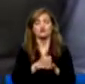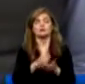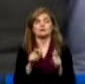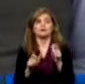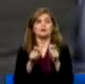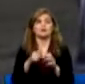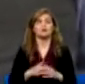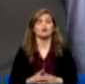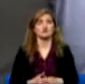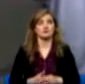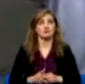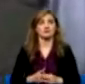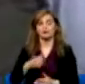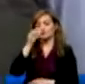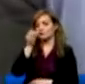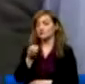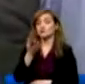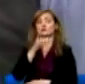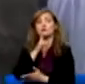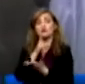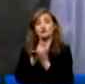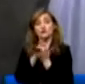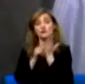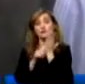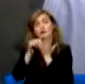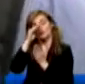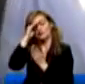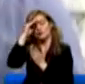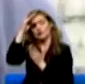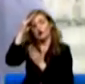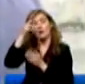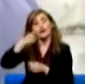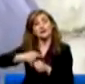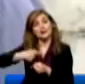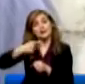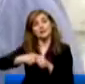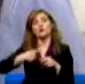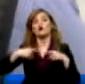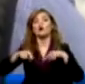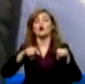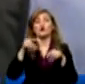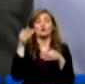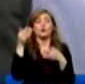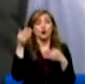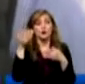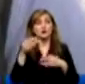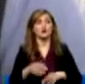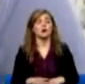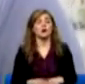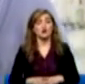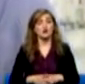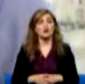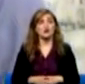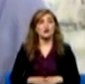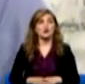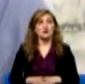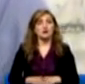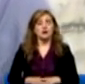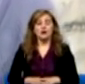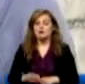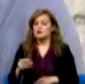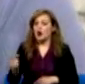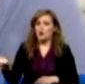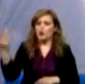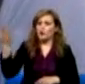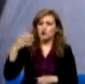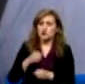del sector. Sí, buenos días. Bueno, como Ministerio del Interior y específicamente como Jefatura Política, nosotros nos hemos activado como mesa